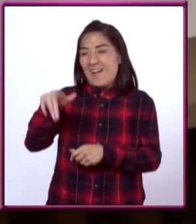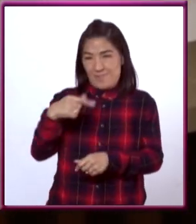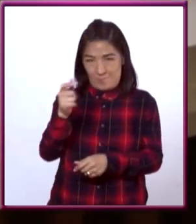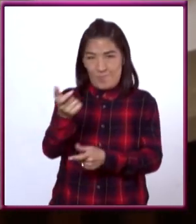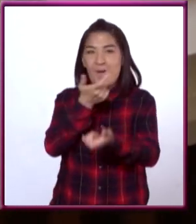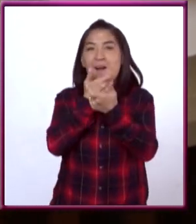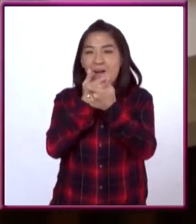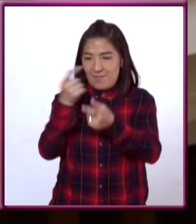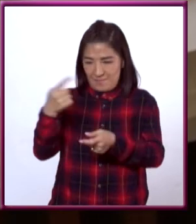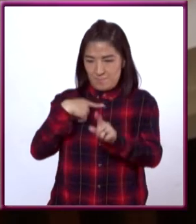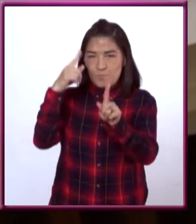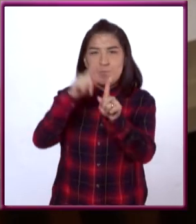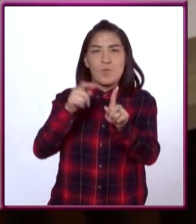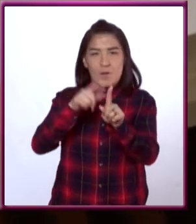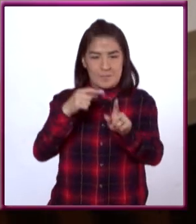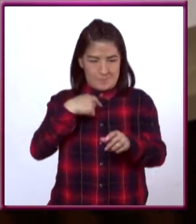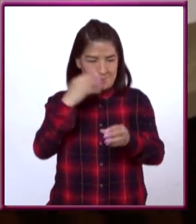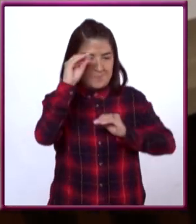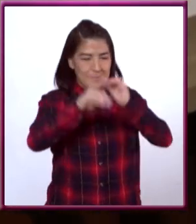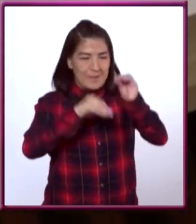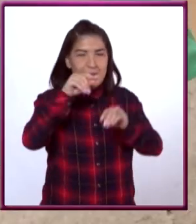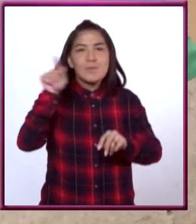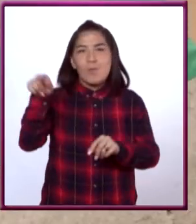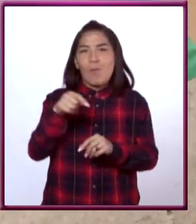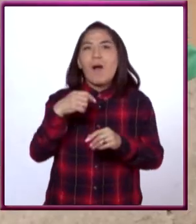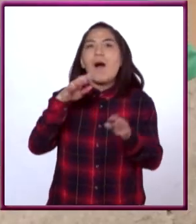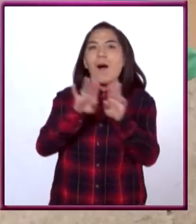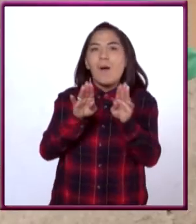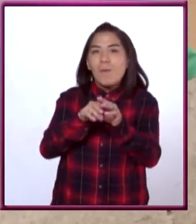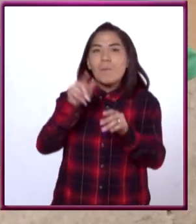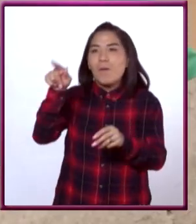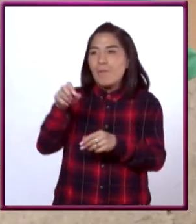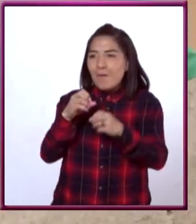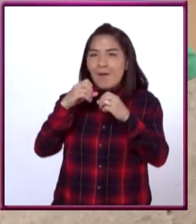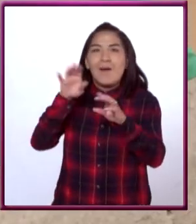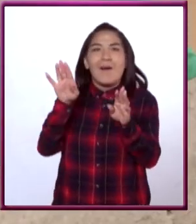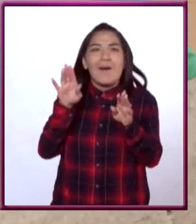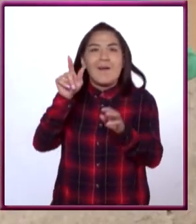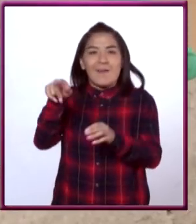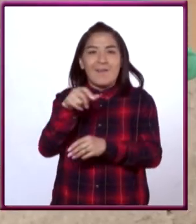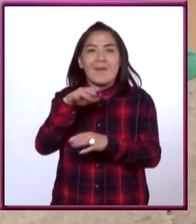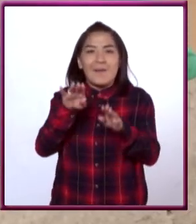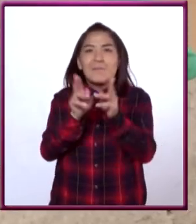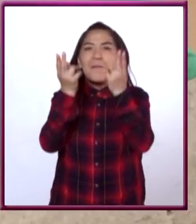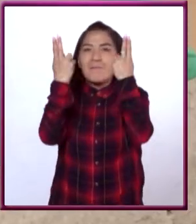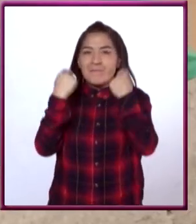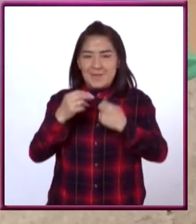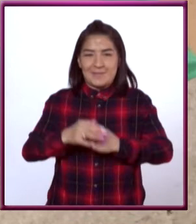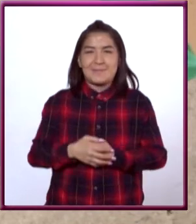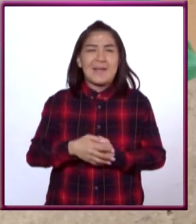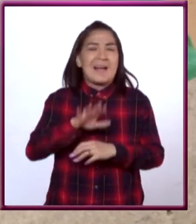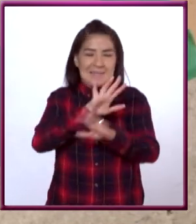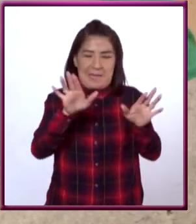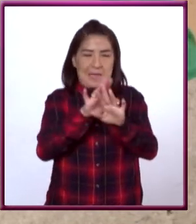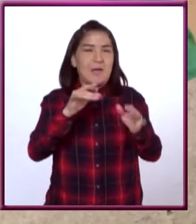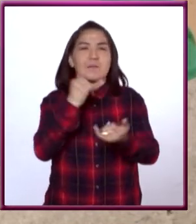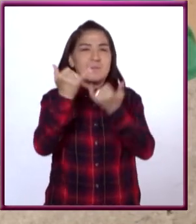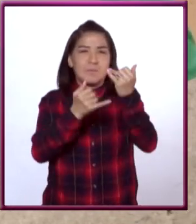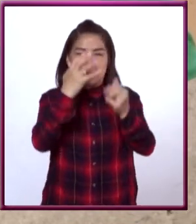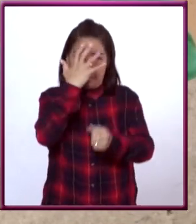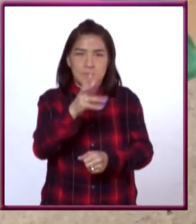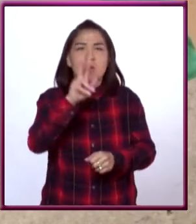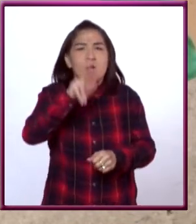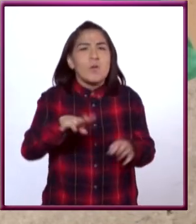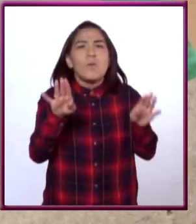Síguete burlándote de mis galletas y cuando las salgan no te voy a dar. No, ya en serio. Creo que tienes razón, ¿eh? ¿Cómo le harán para que una